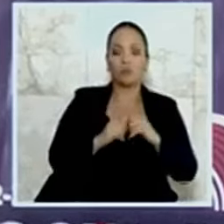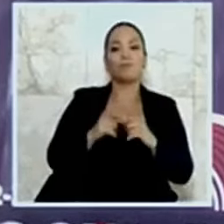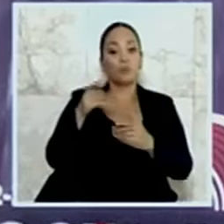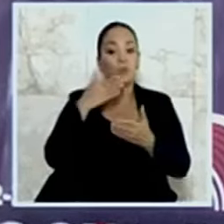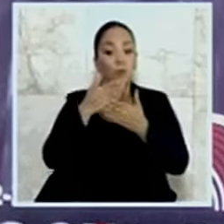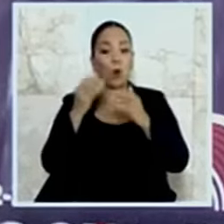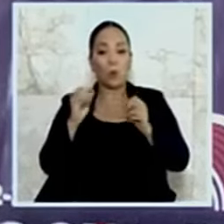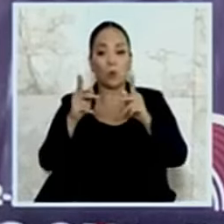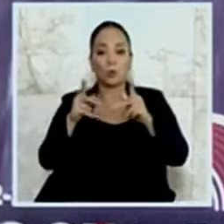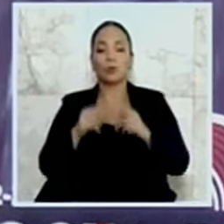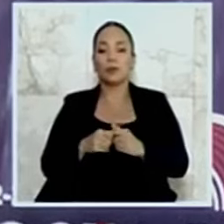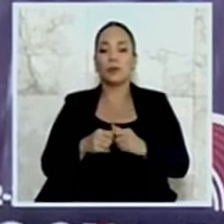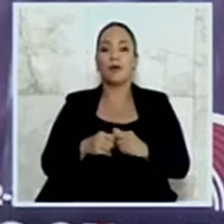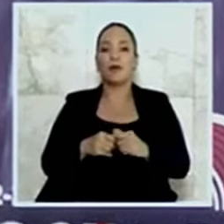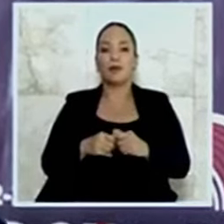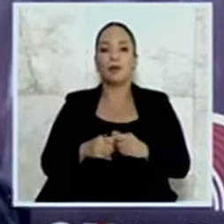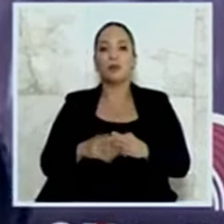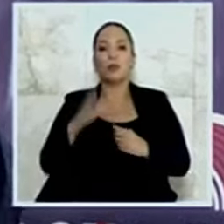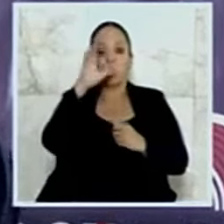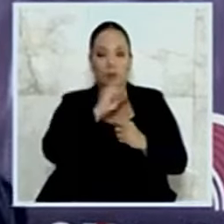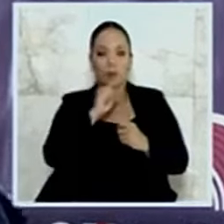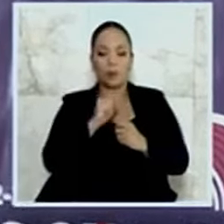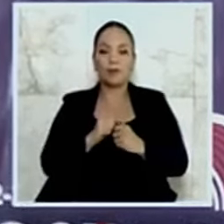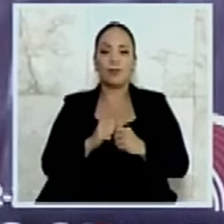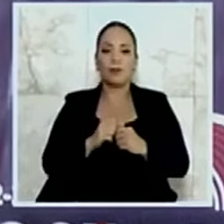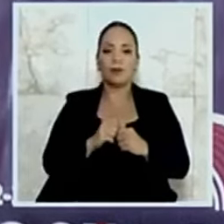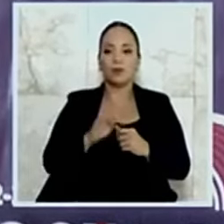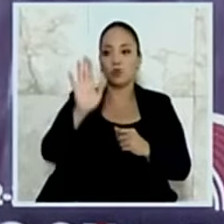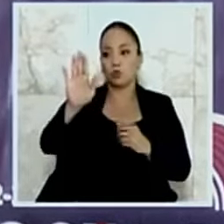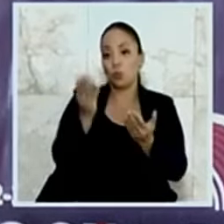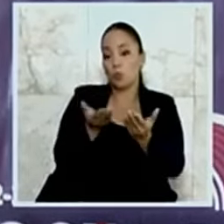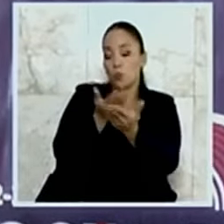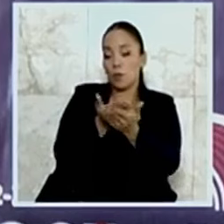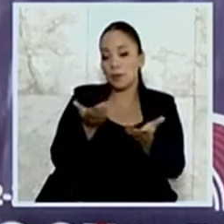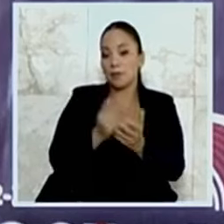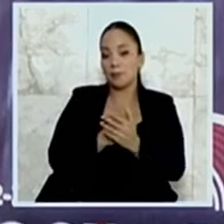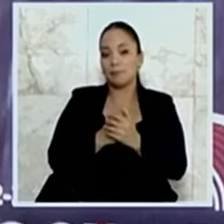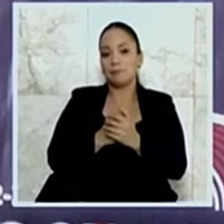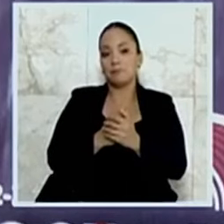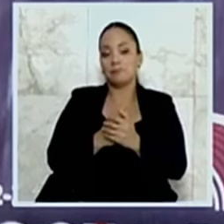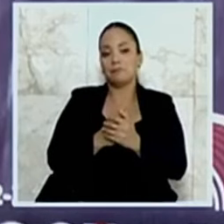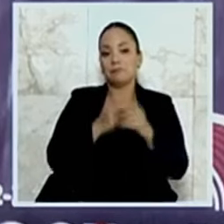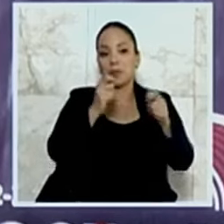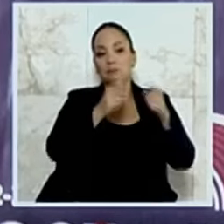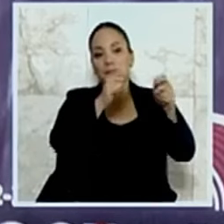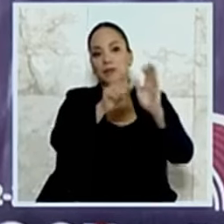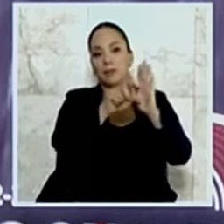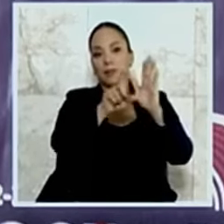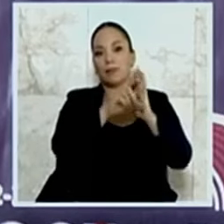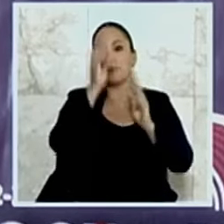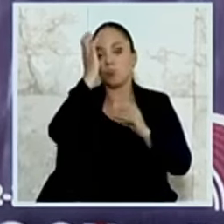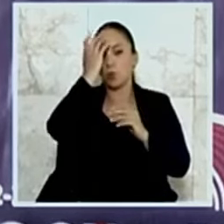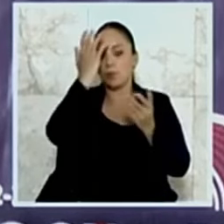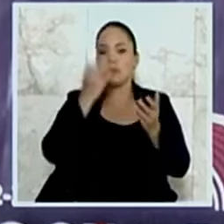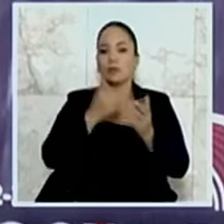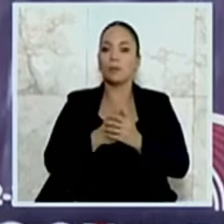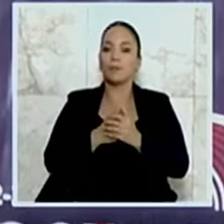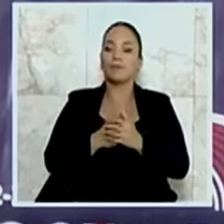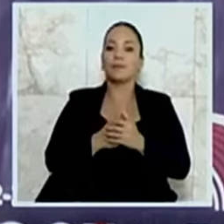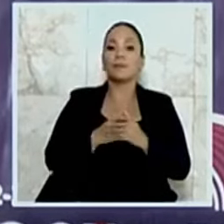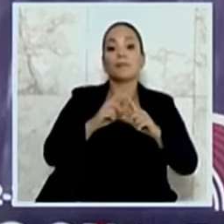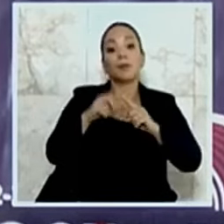tratando en esta reforma fiscal porque lo que queremos es trabajar en renta y no en impuestos específicos. Entonces yo creo que es una buena